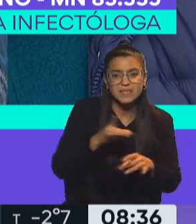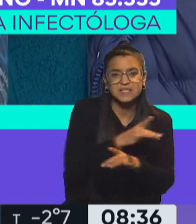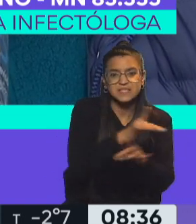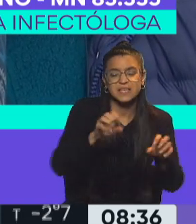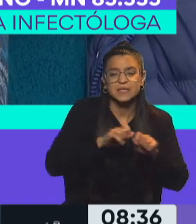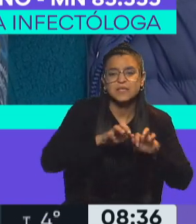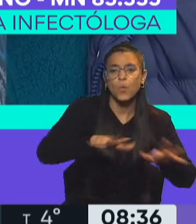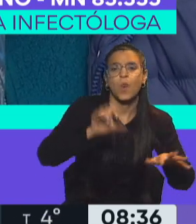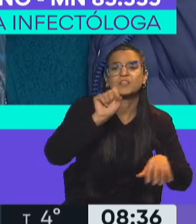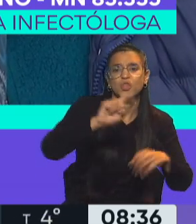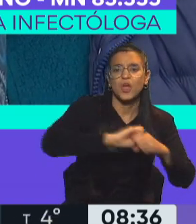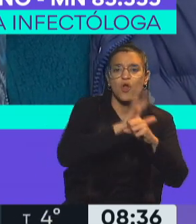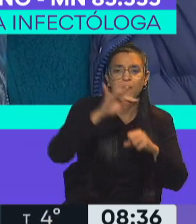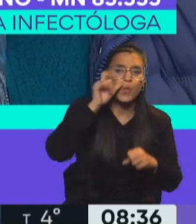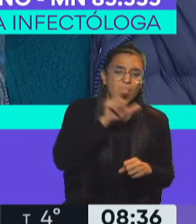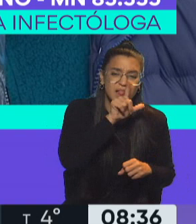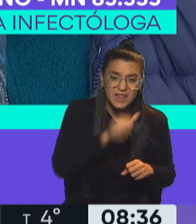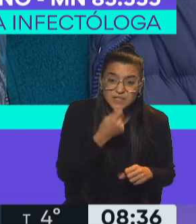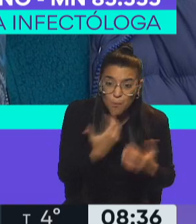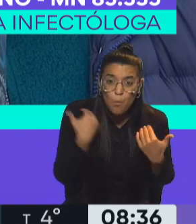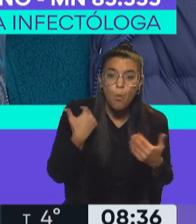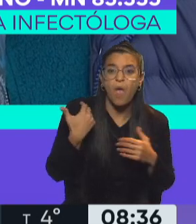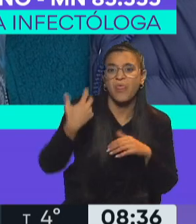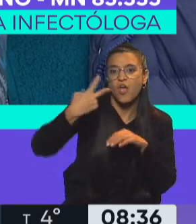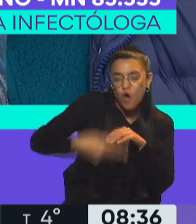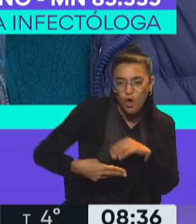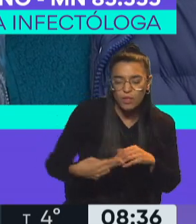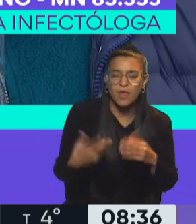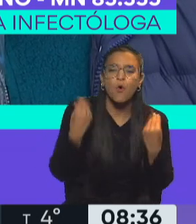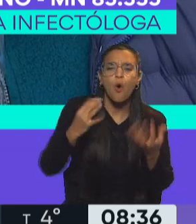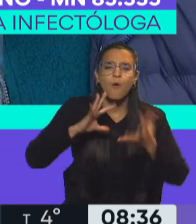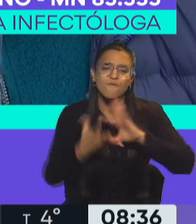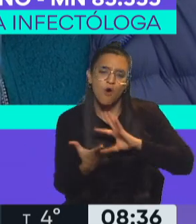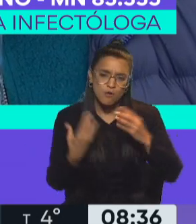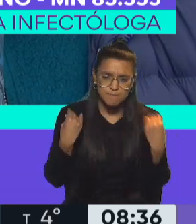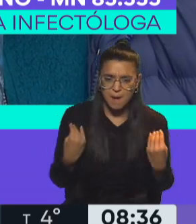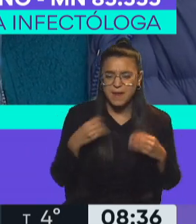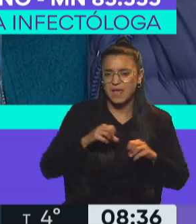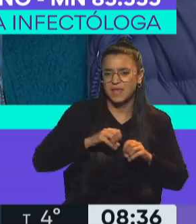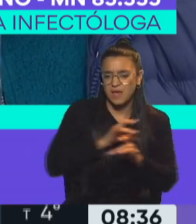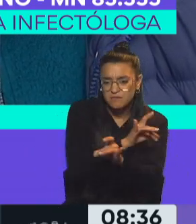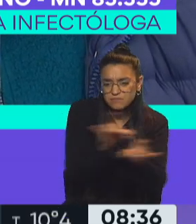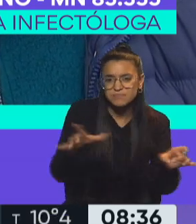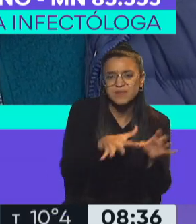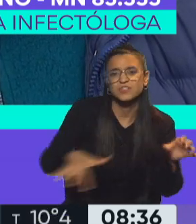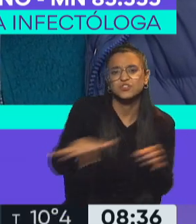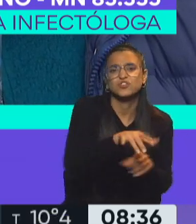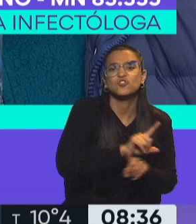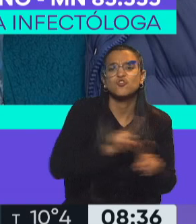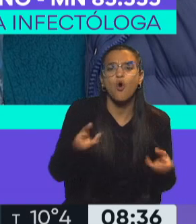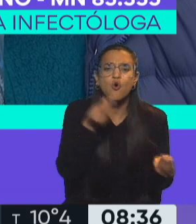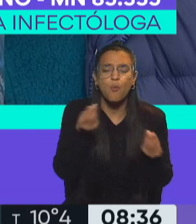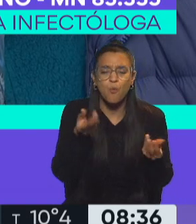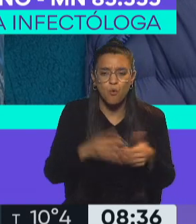de la variante Delta? Y si se puede evitar, ¿cuáles son los mecanismos justamente para que no haya circulación comunitaria de esta variante en el país?